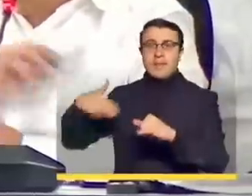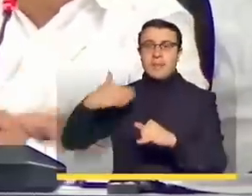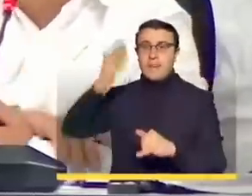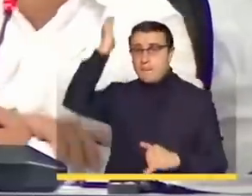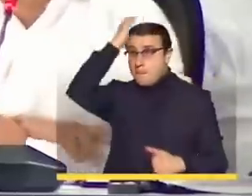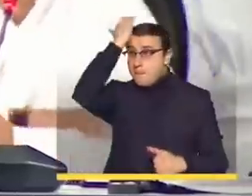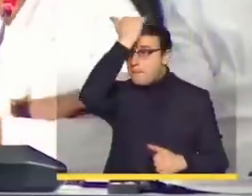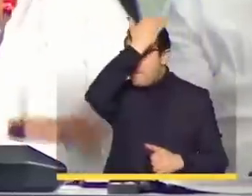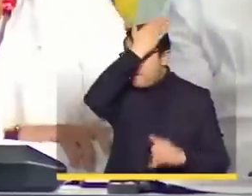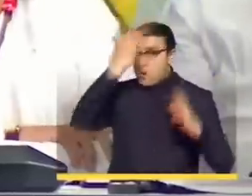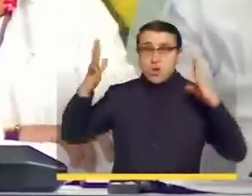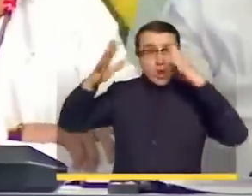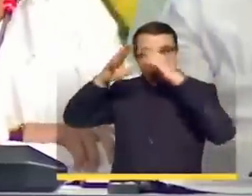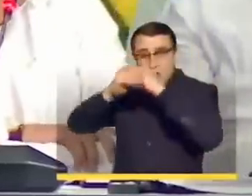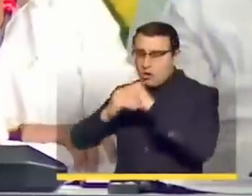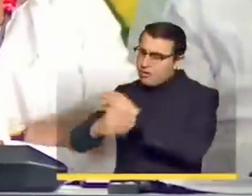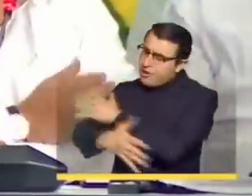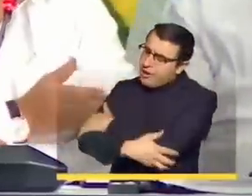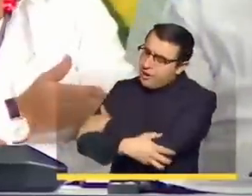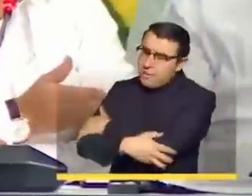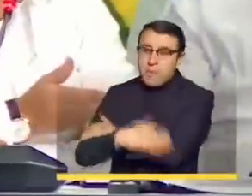en las noches con las niñas.